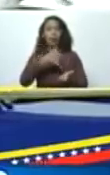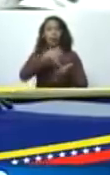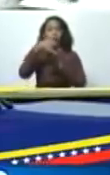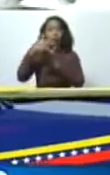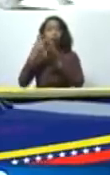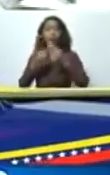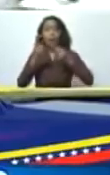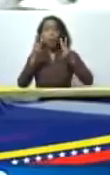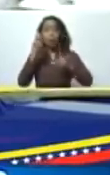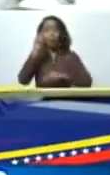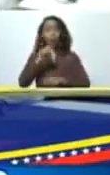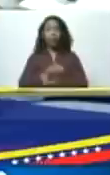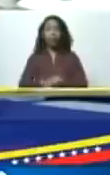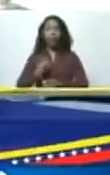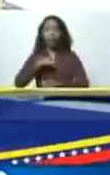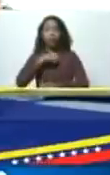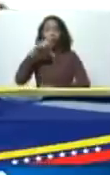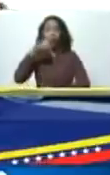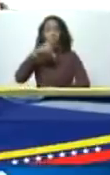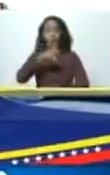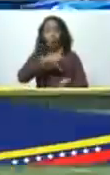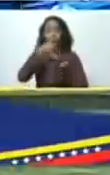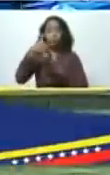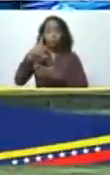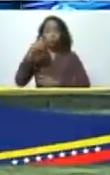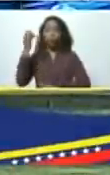Además, nos merecemos ese premito, ¿verdad?